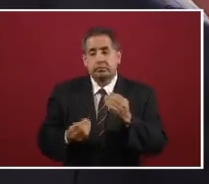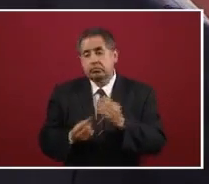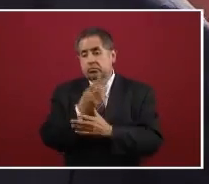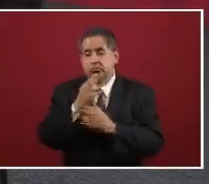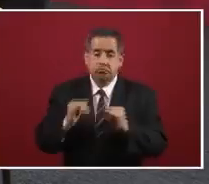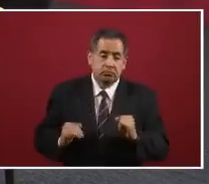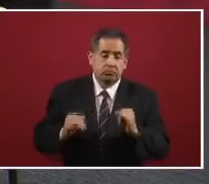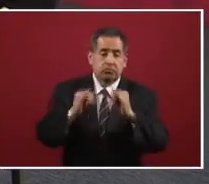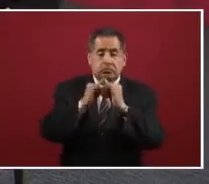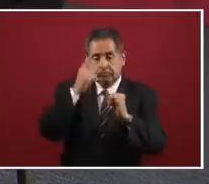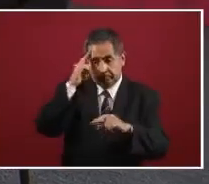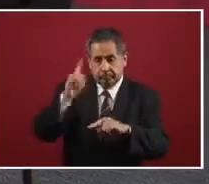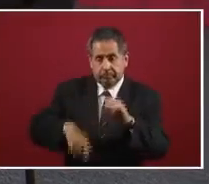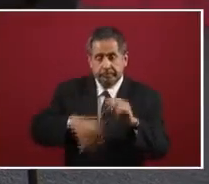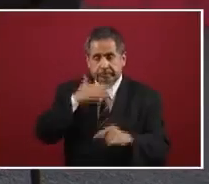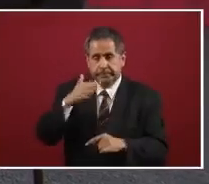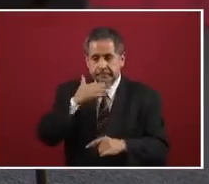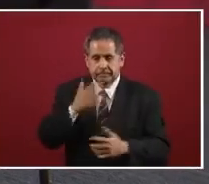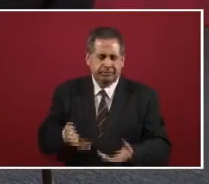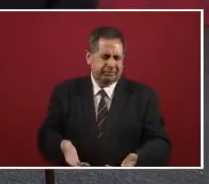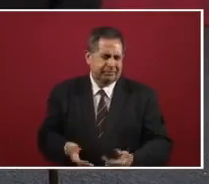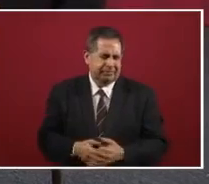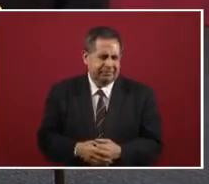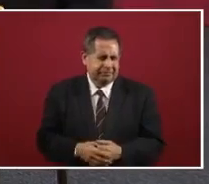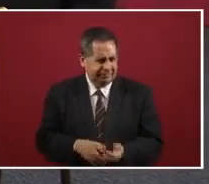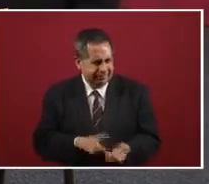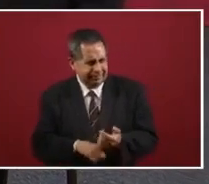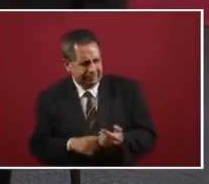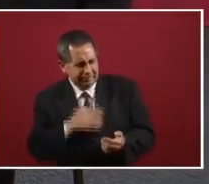el Instituto Anticorrupción.